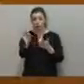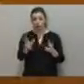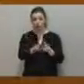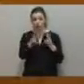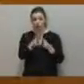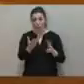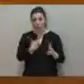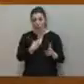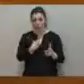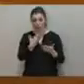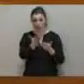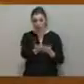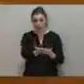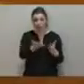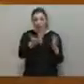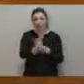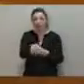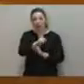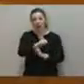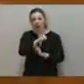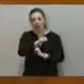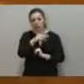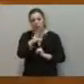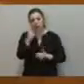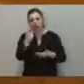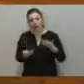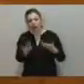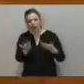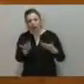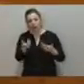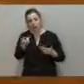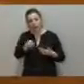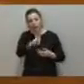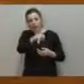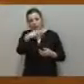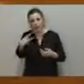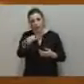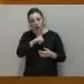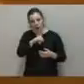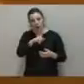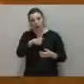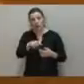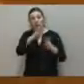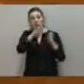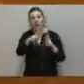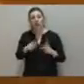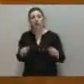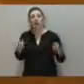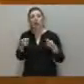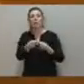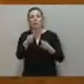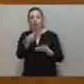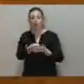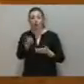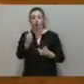municipales, existe una espera para la valoración, una espera para la resolución y cálculo del copago, otra